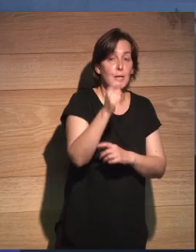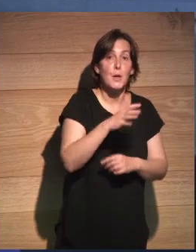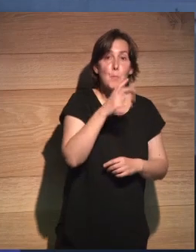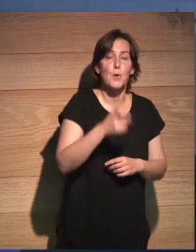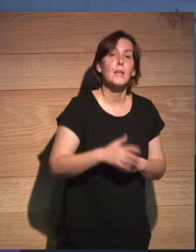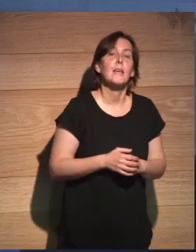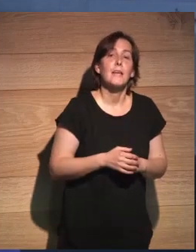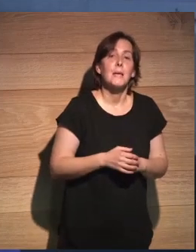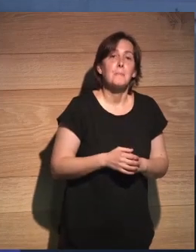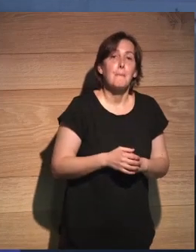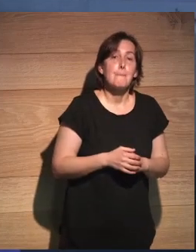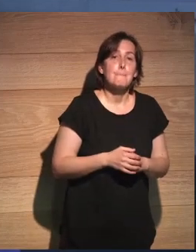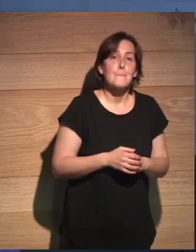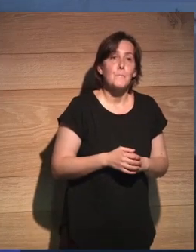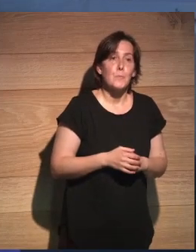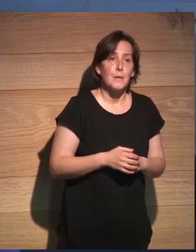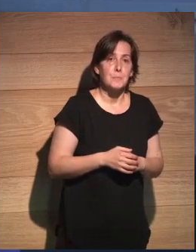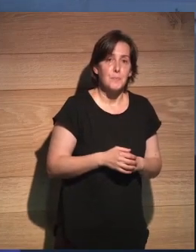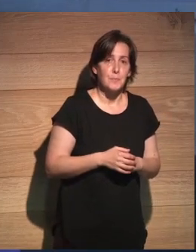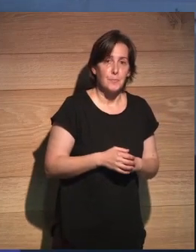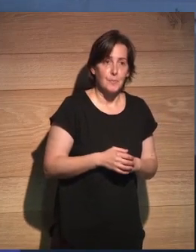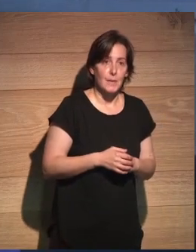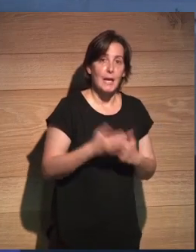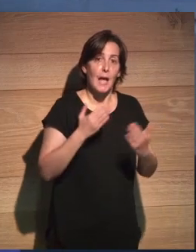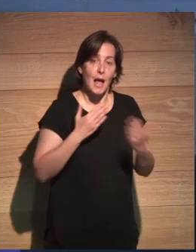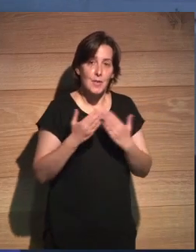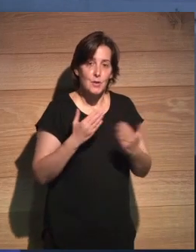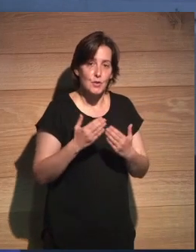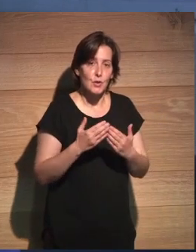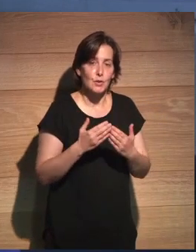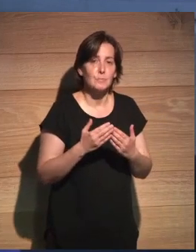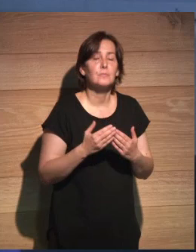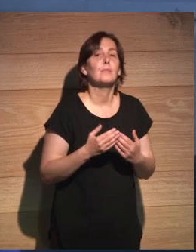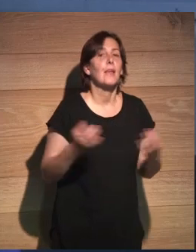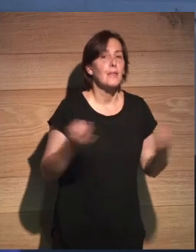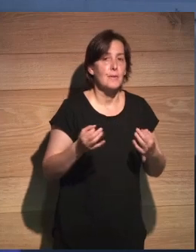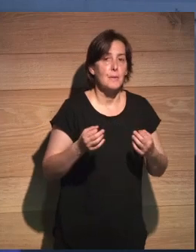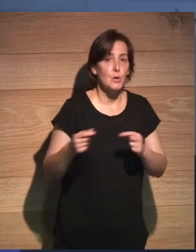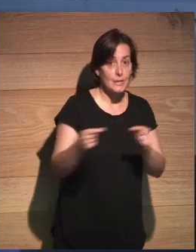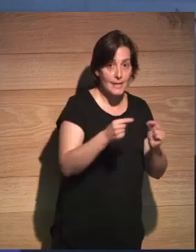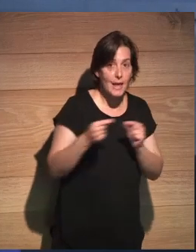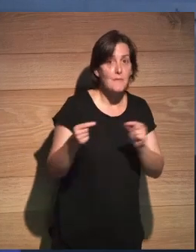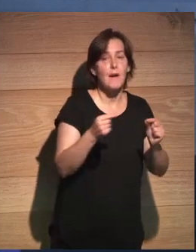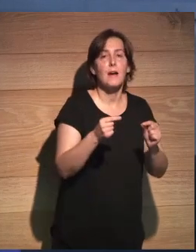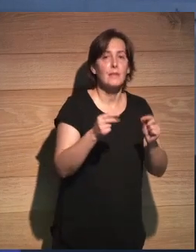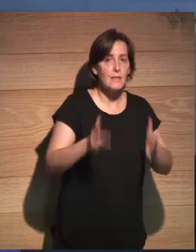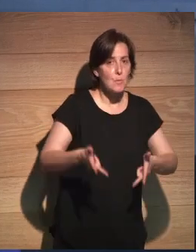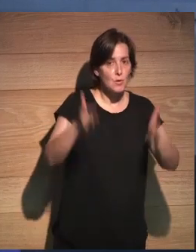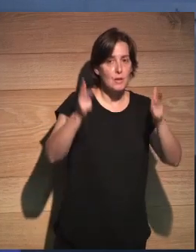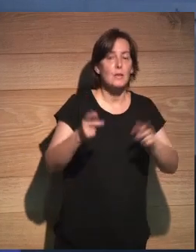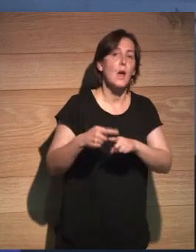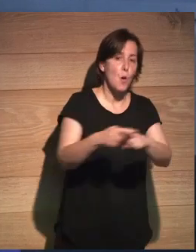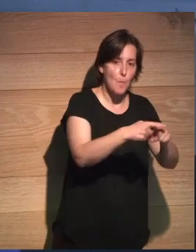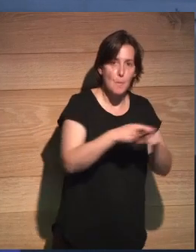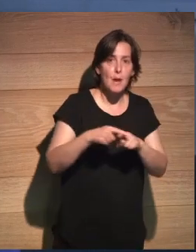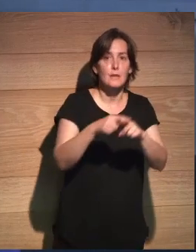es difícil sustraerse a la misión de The Conversation: alimentar el debate democrático, compartiendo con un